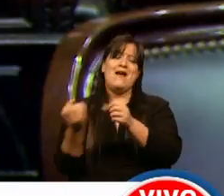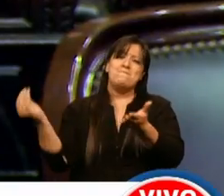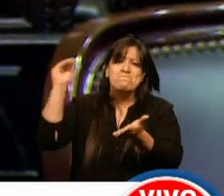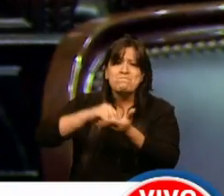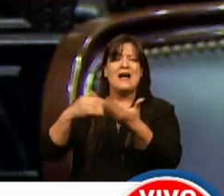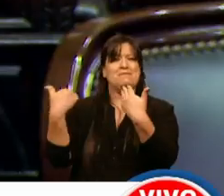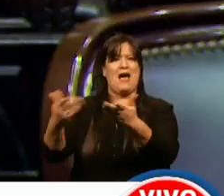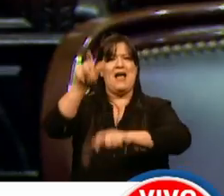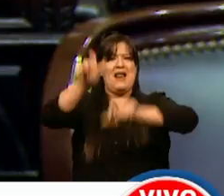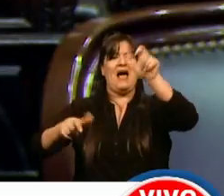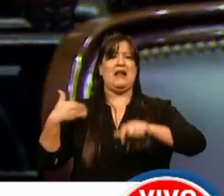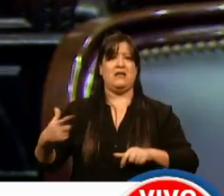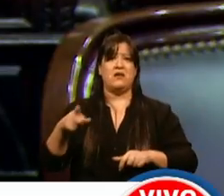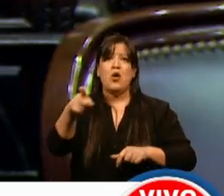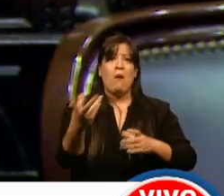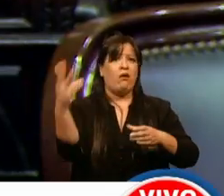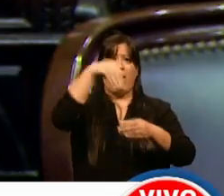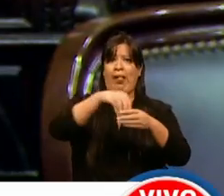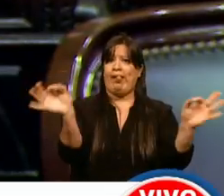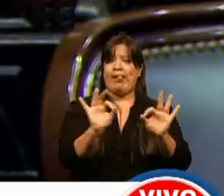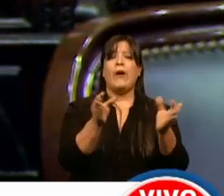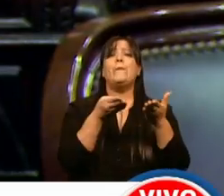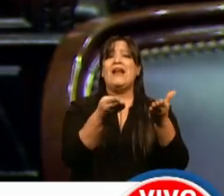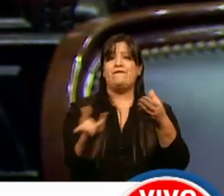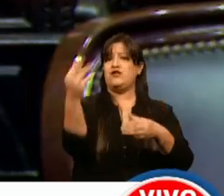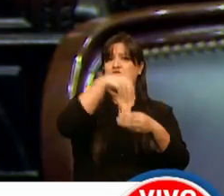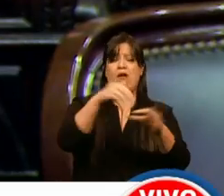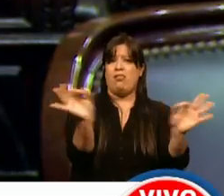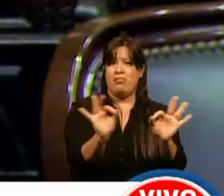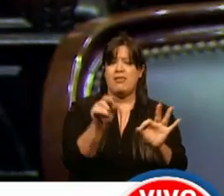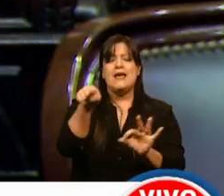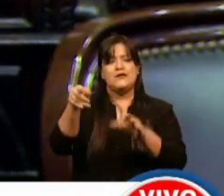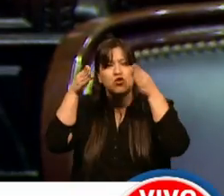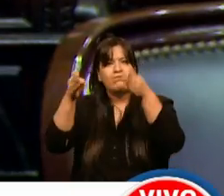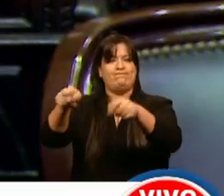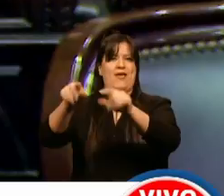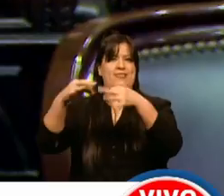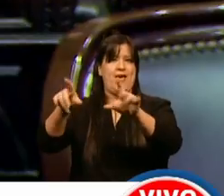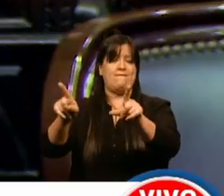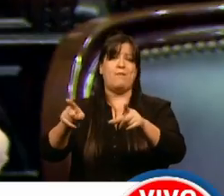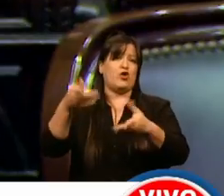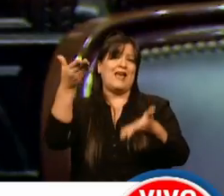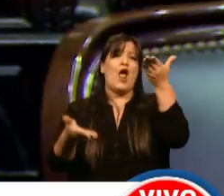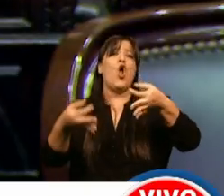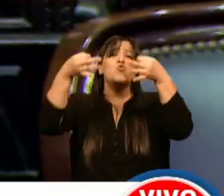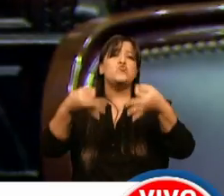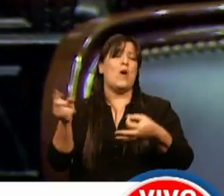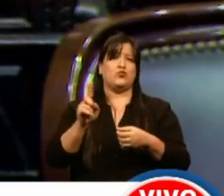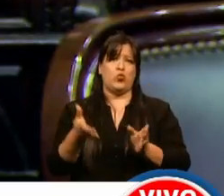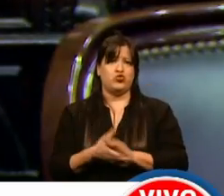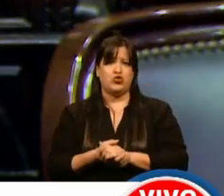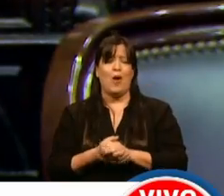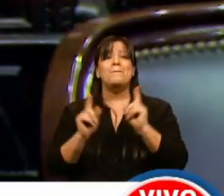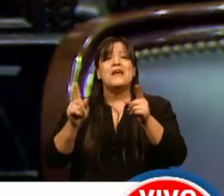los argentinos que no ingresan en el beneficio y que es claramente injusto como dijo la diputada